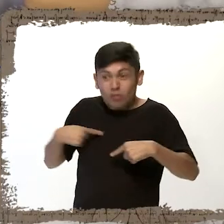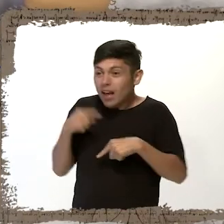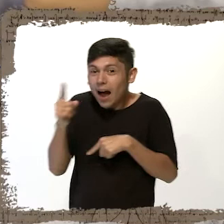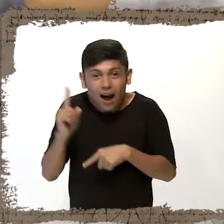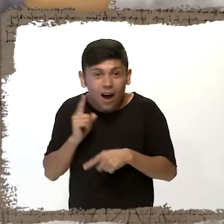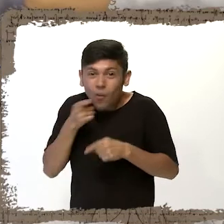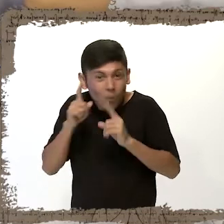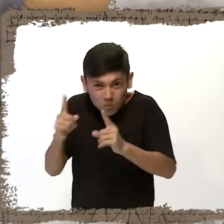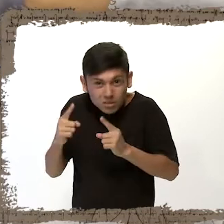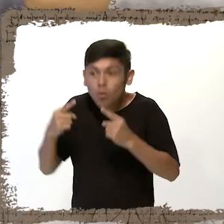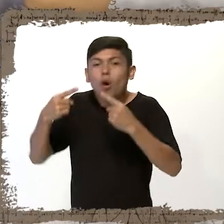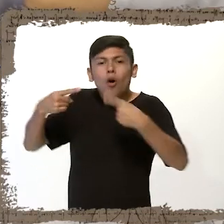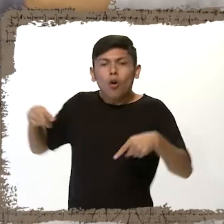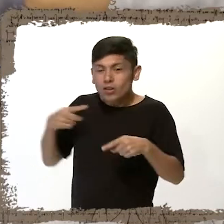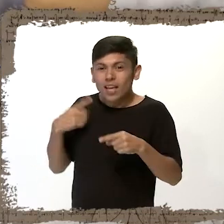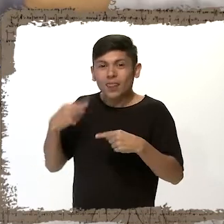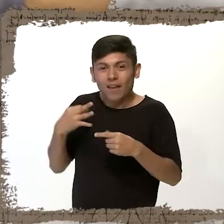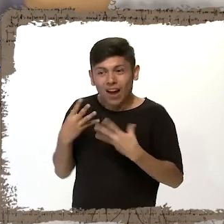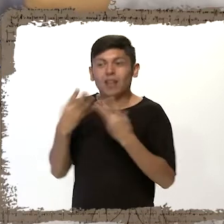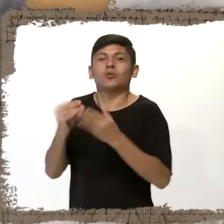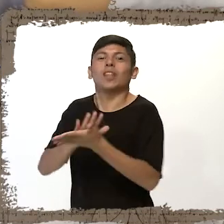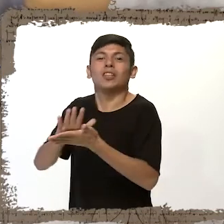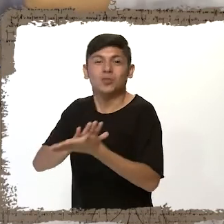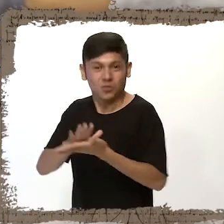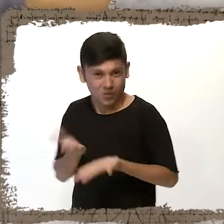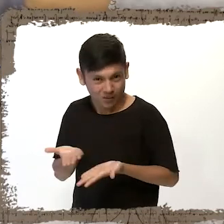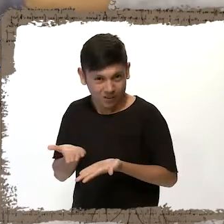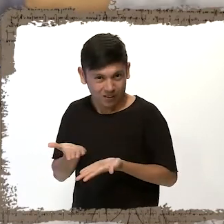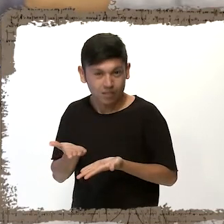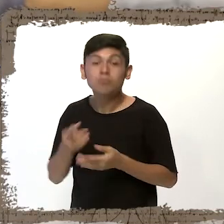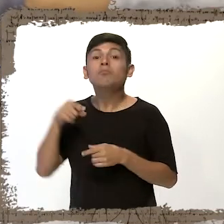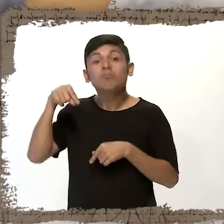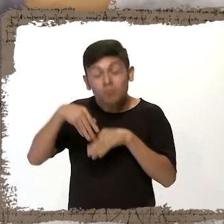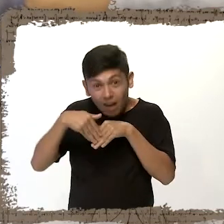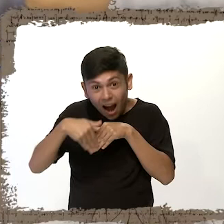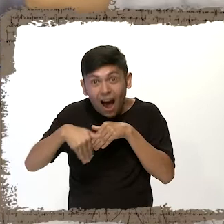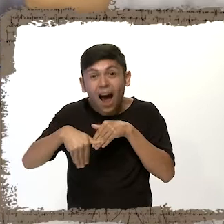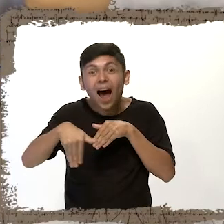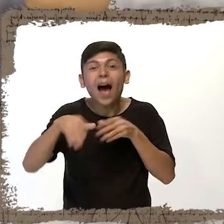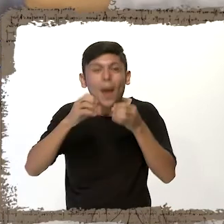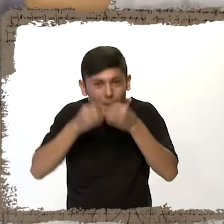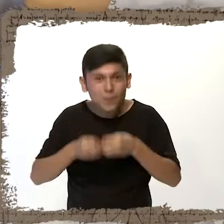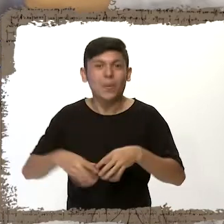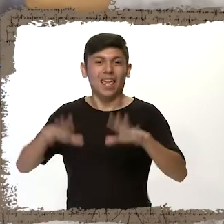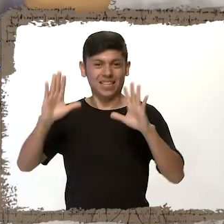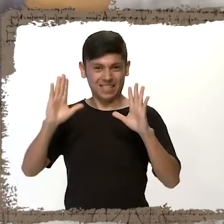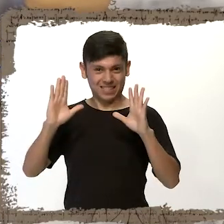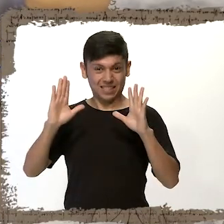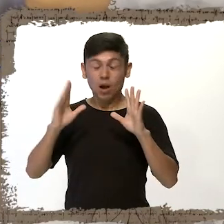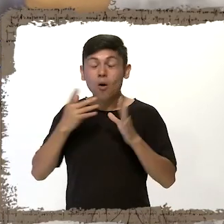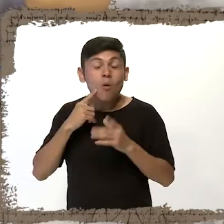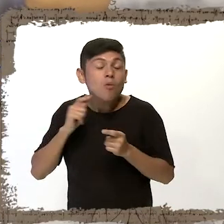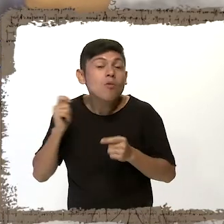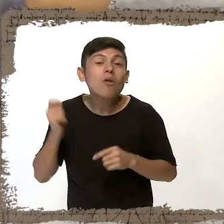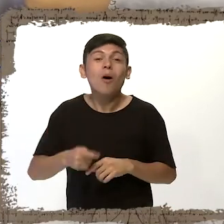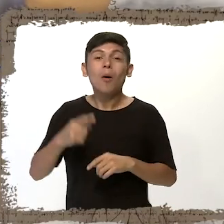a vos, como me pasan a mí. Cosas que le vas a tener que ayudar a resolver. Y entonces ahí, justo ahí, empieza la magia.